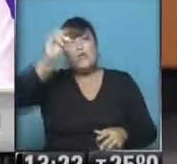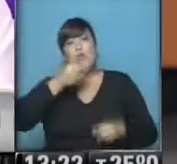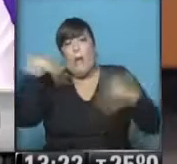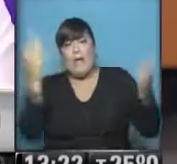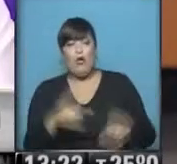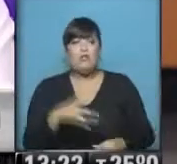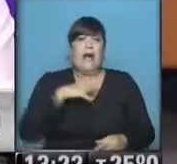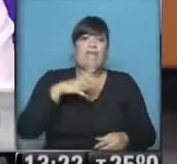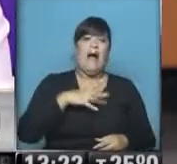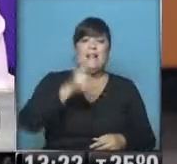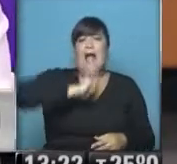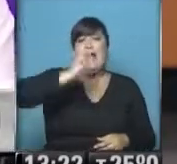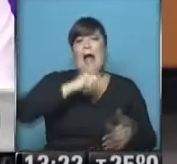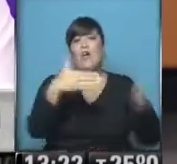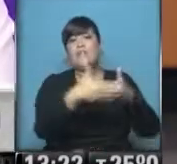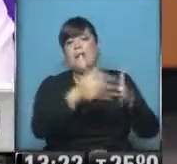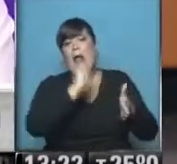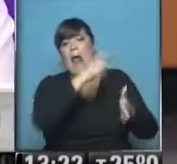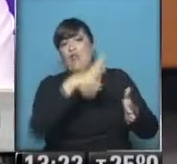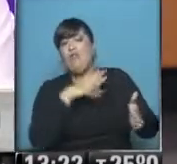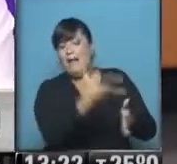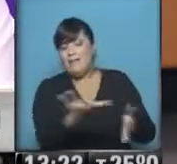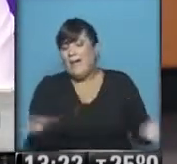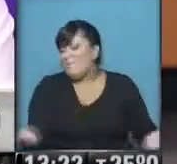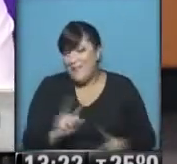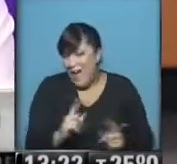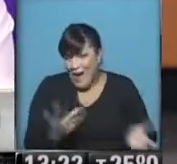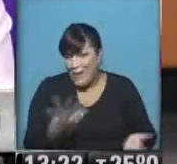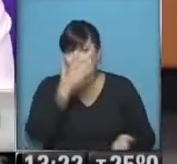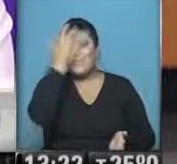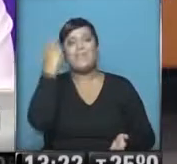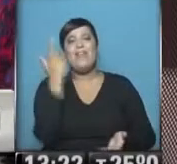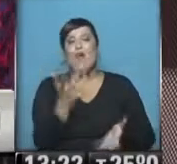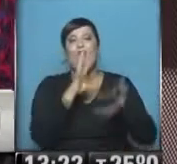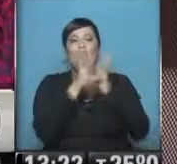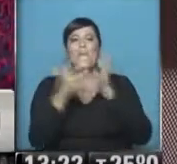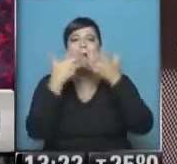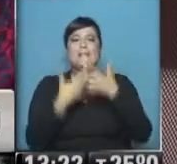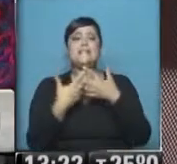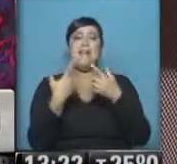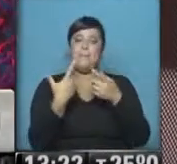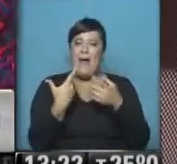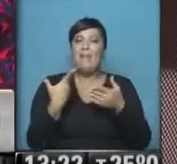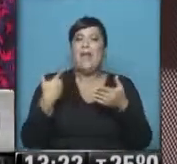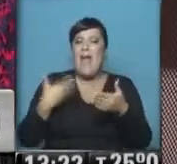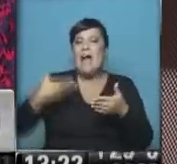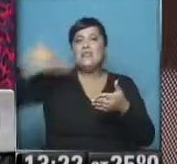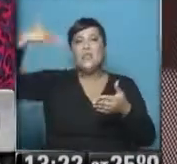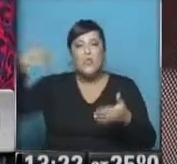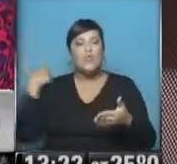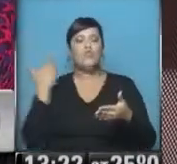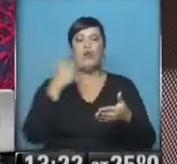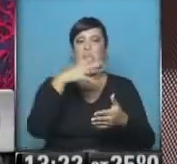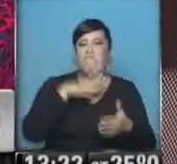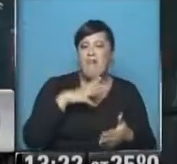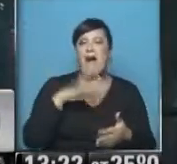Que falta helado en la heladería mi esquina Y eso puede ser un problema puntual obviamente esto es un sistema que tiene que ser fundamentado que esté